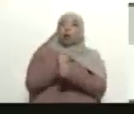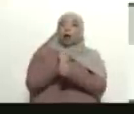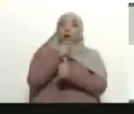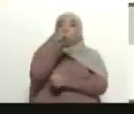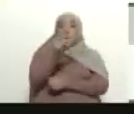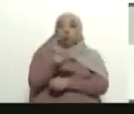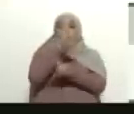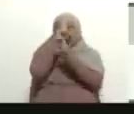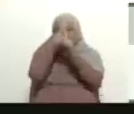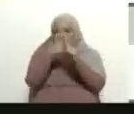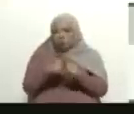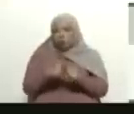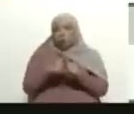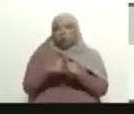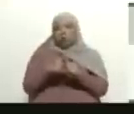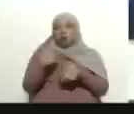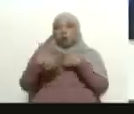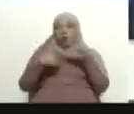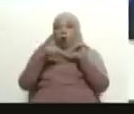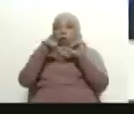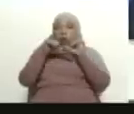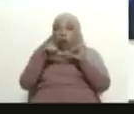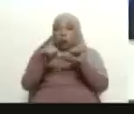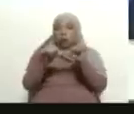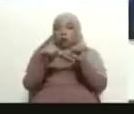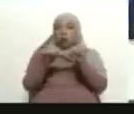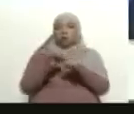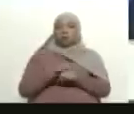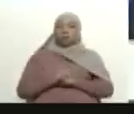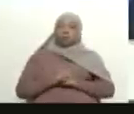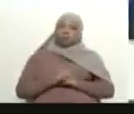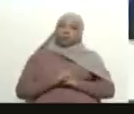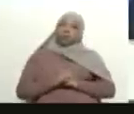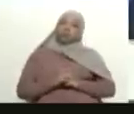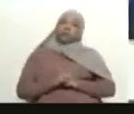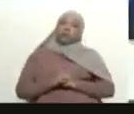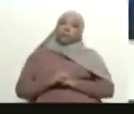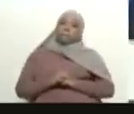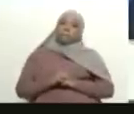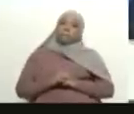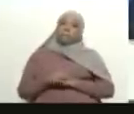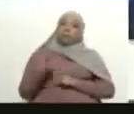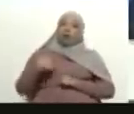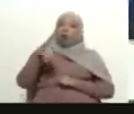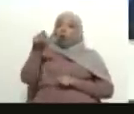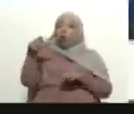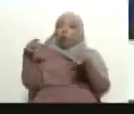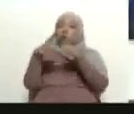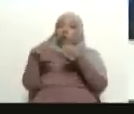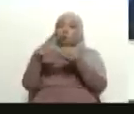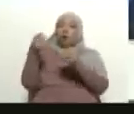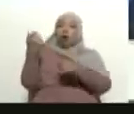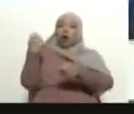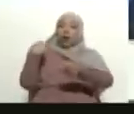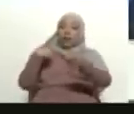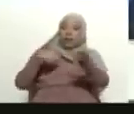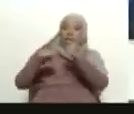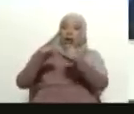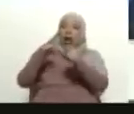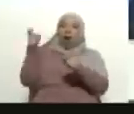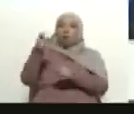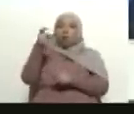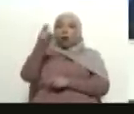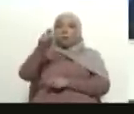estos resultados operacionales que se mantienen. El Comando Nacional Antiextorsión y Secuestro de la Guardia Nacional Bolivariana